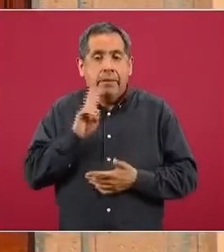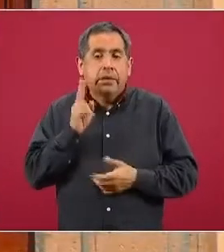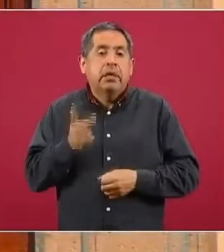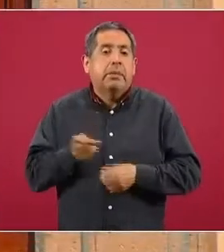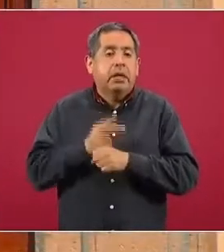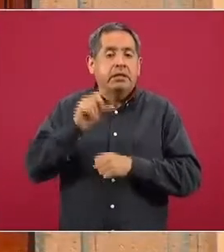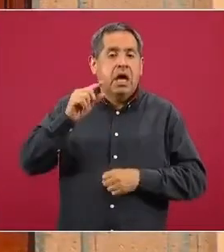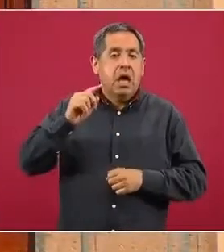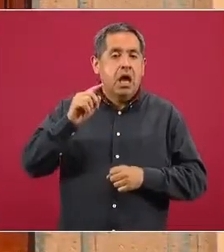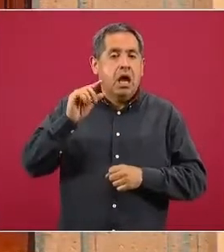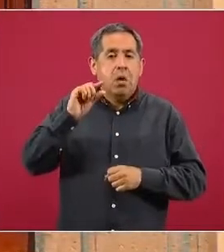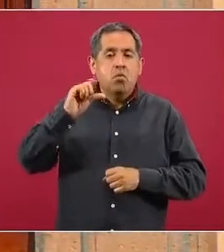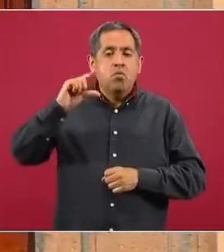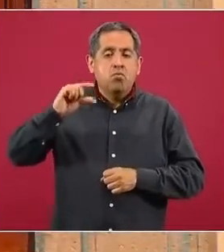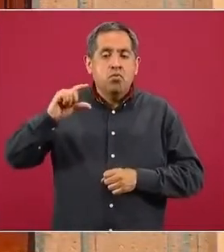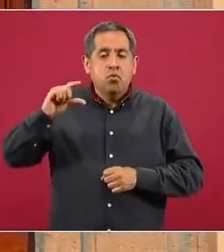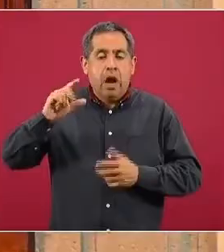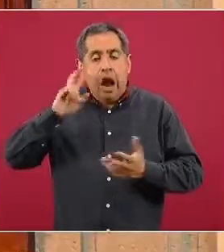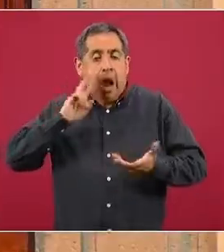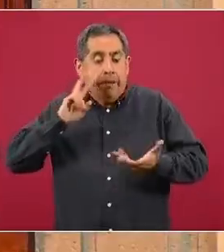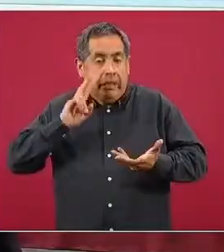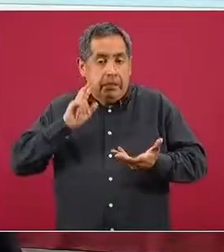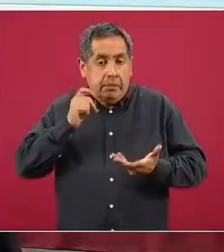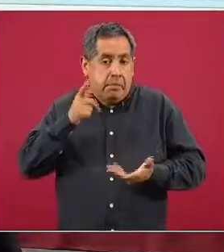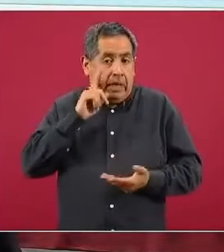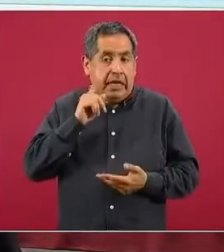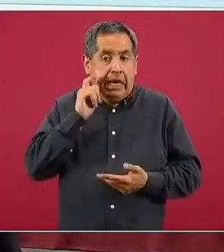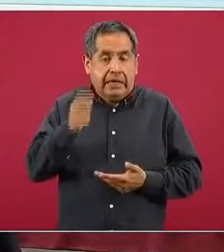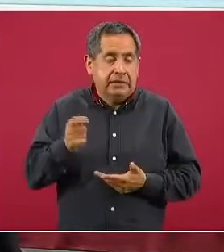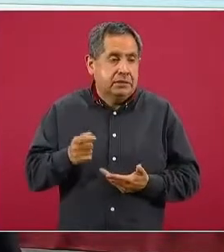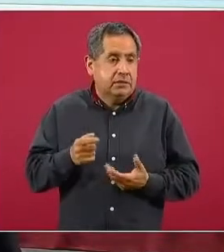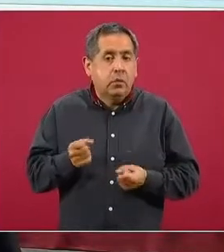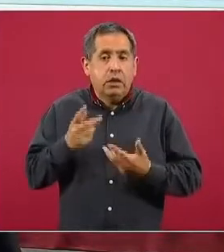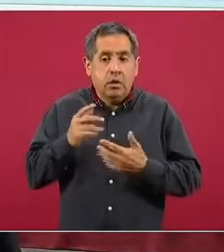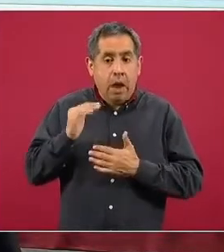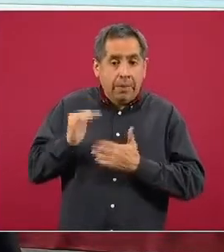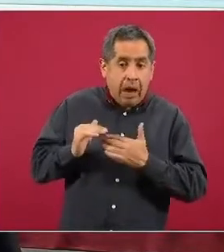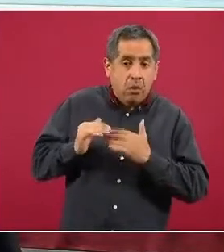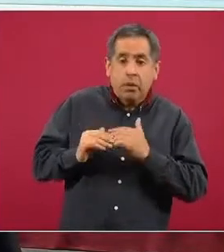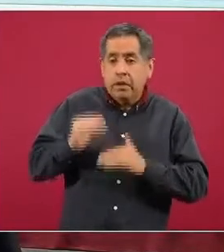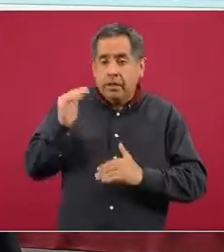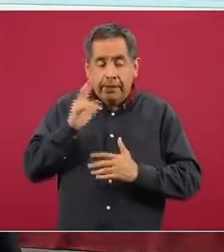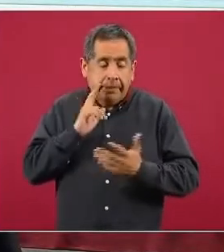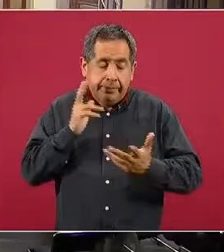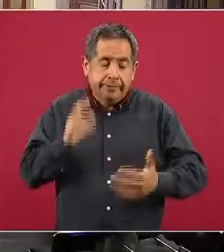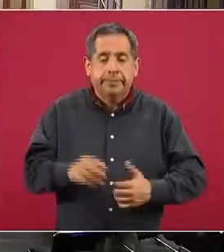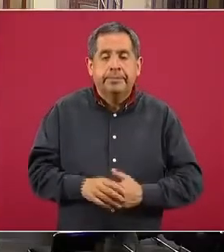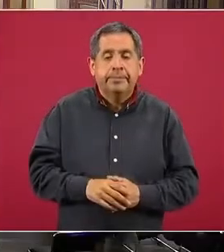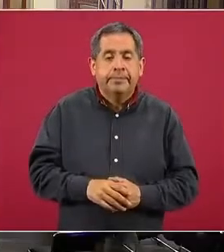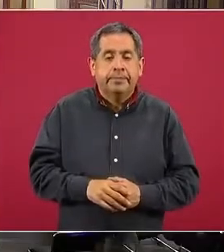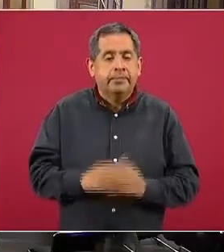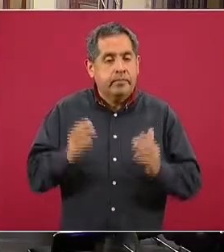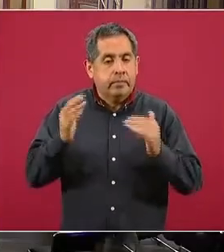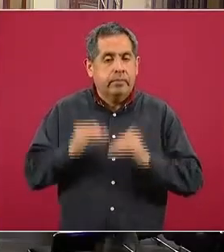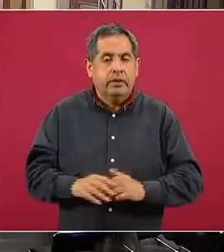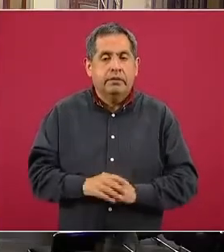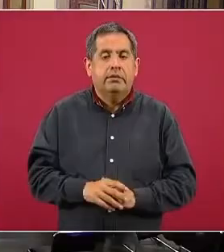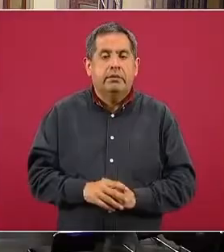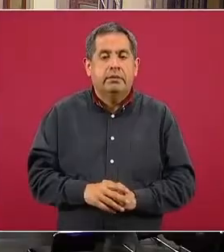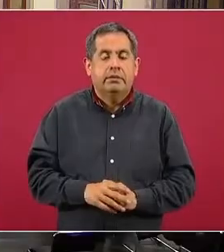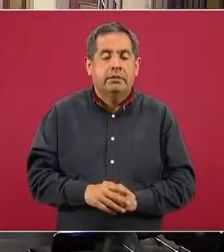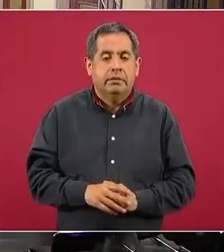viendo algún movimiento en tema de las tendencias y en el tema de los casos. Veamos la siguiente